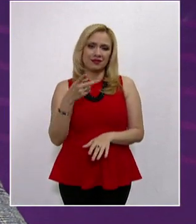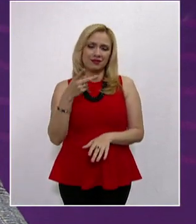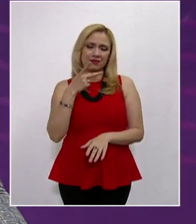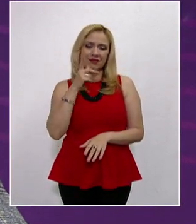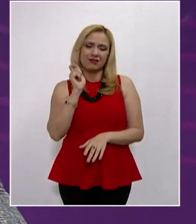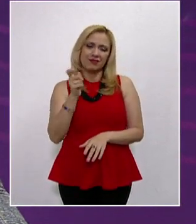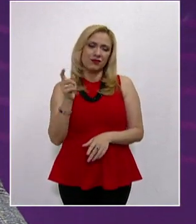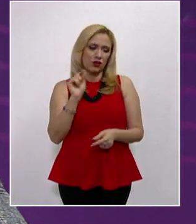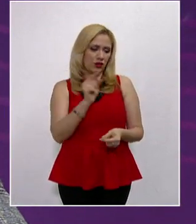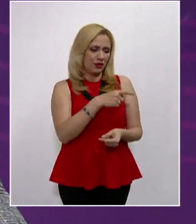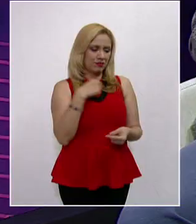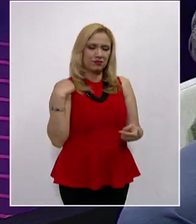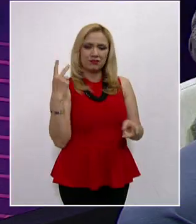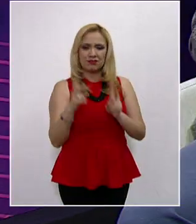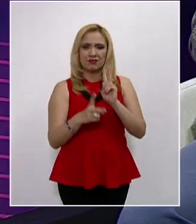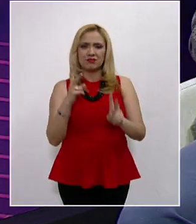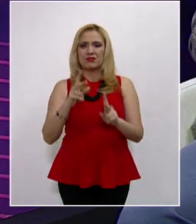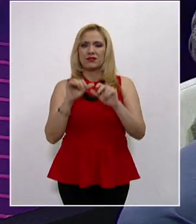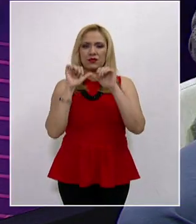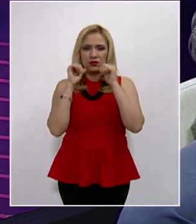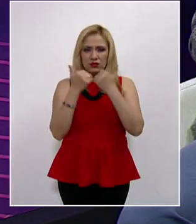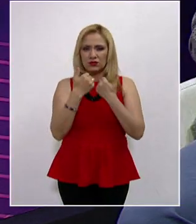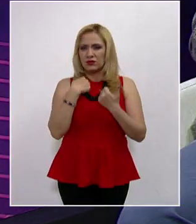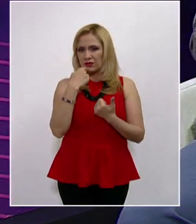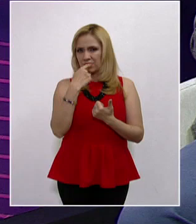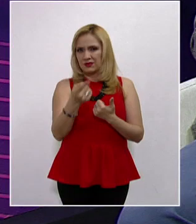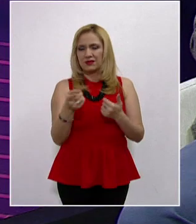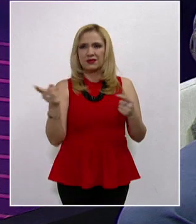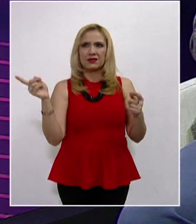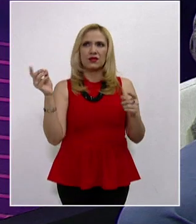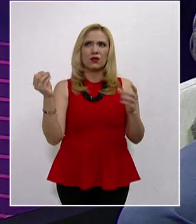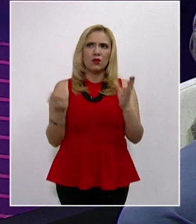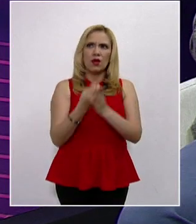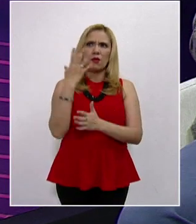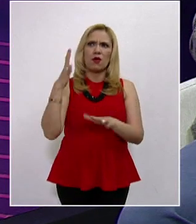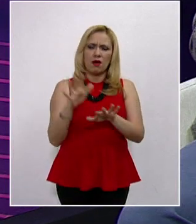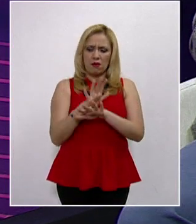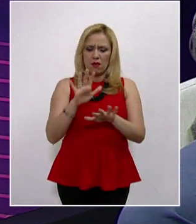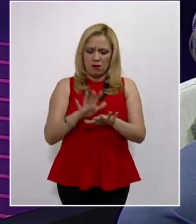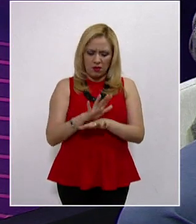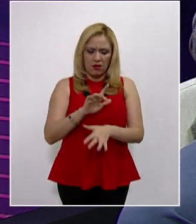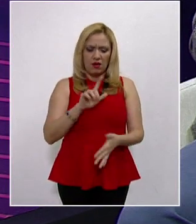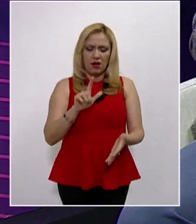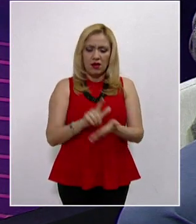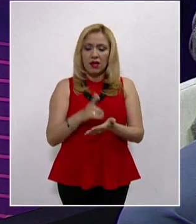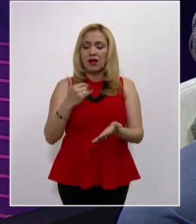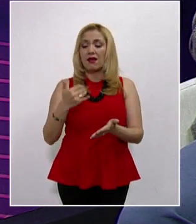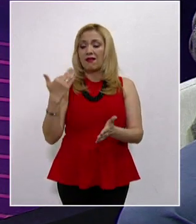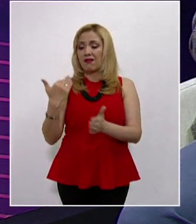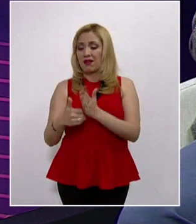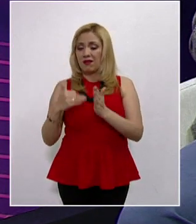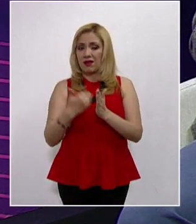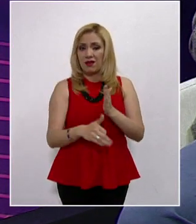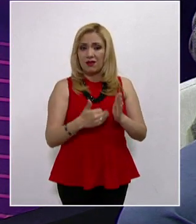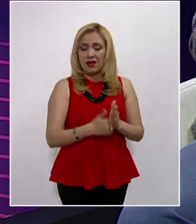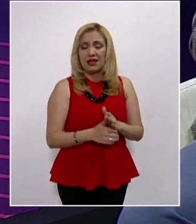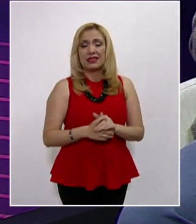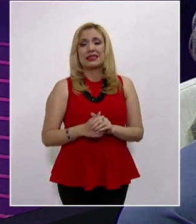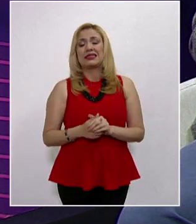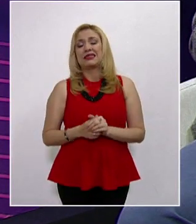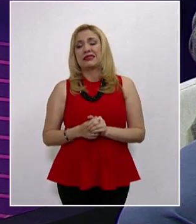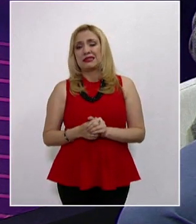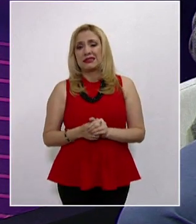que hicimos varias de las organizaciones sobre las nuevas reformas que se estaban dando y sobre estos vacíos que hay,